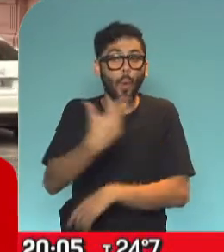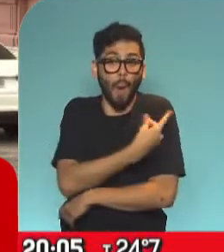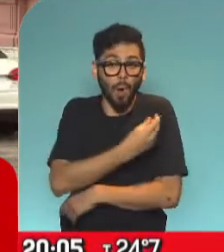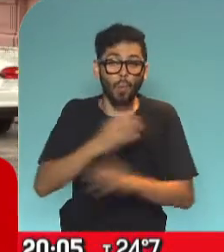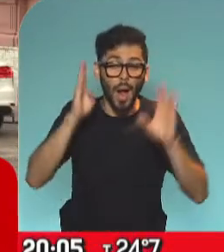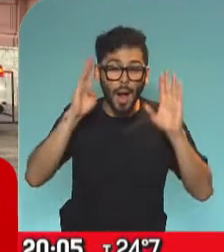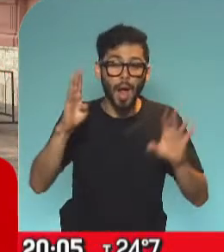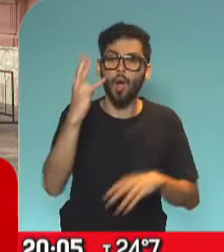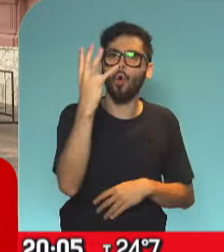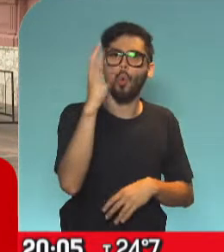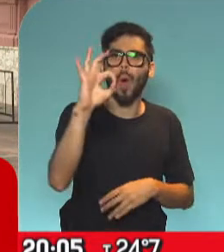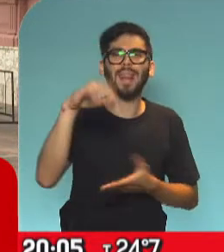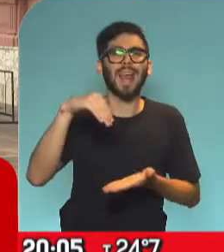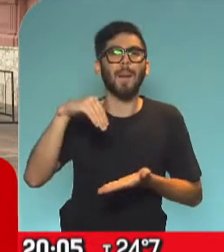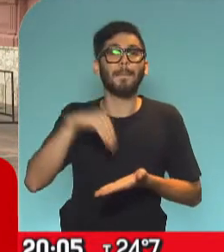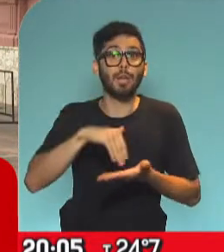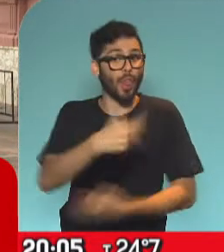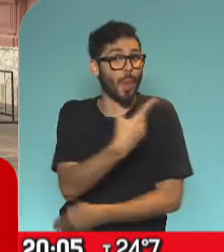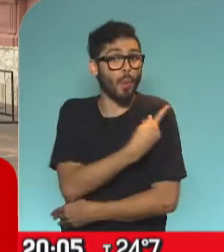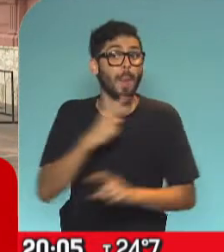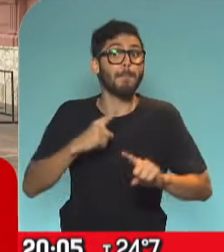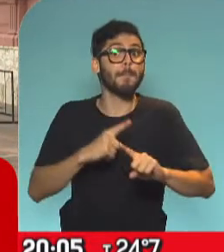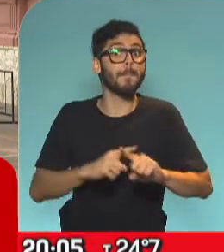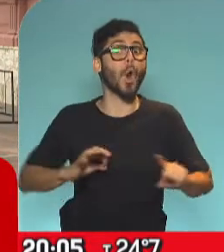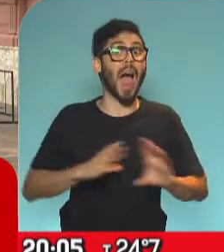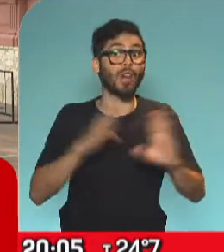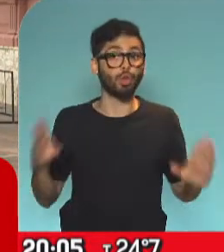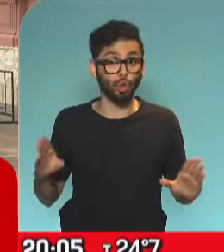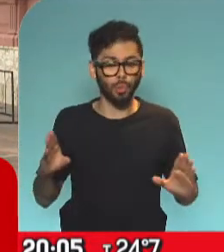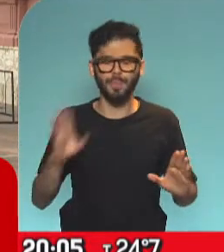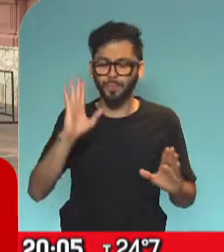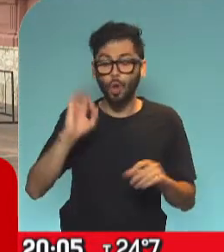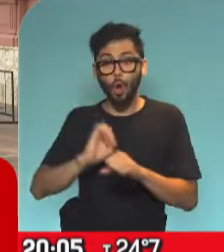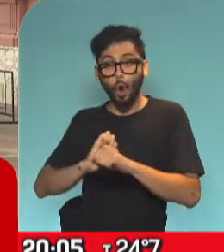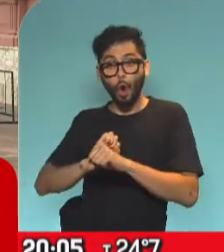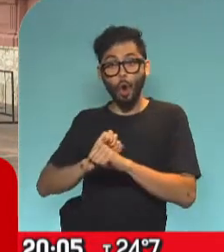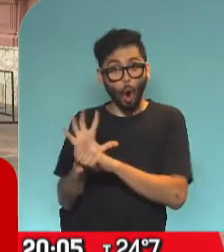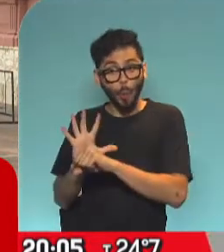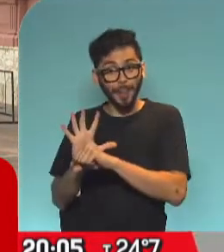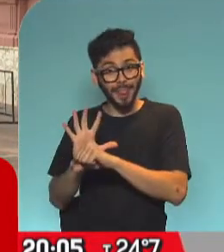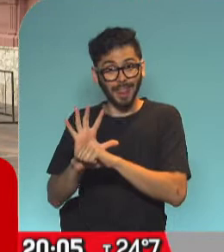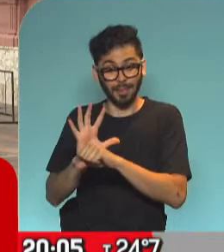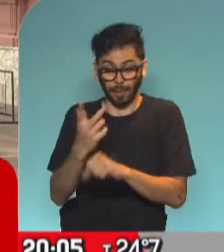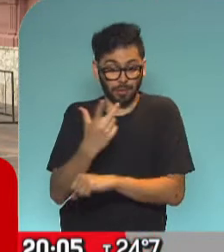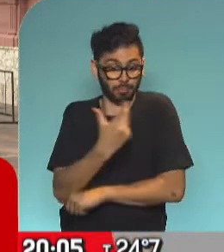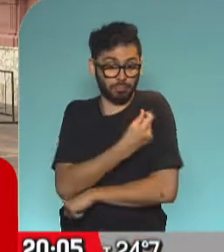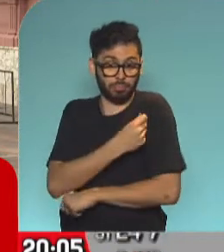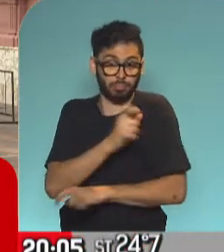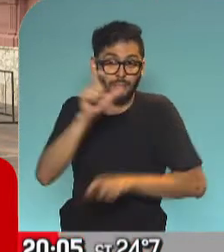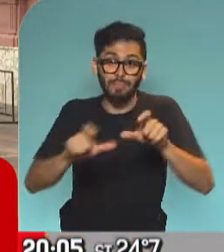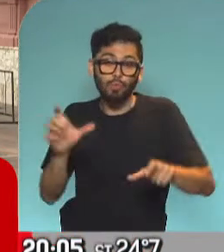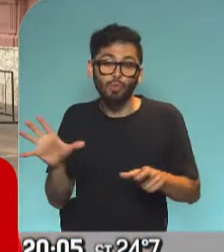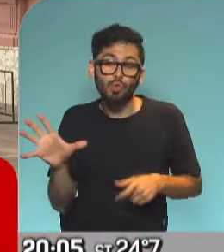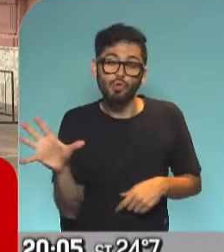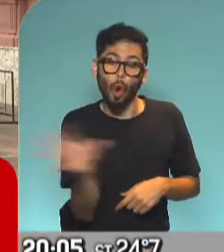vacunas anuales. Y el COVID, para poder vacunar a toda la población, que es a lo que se aspira, por